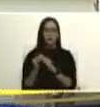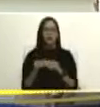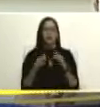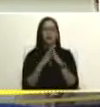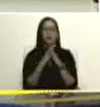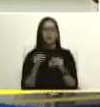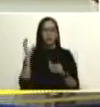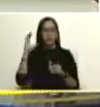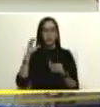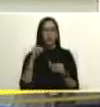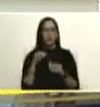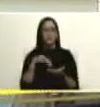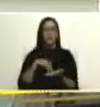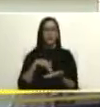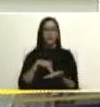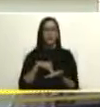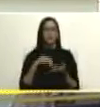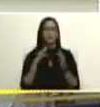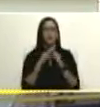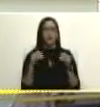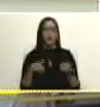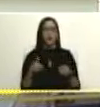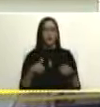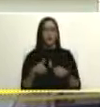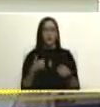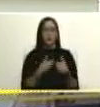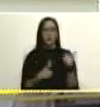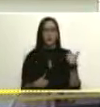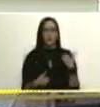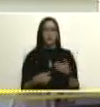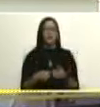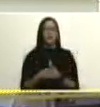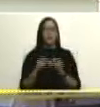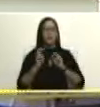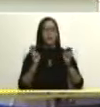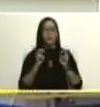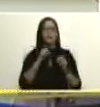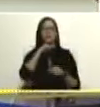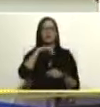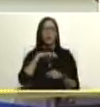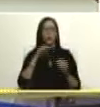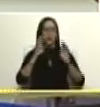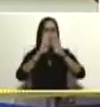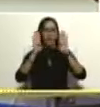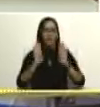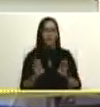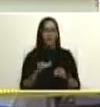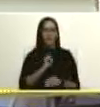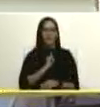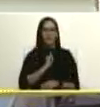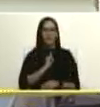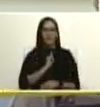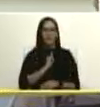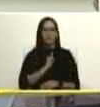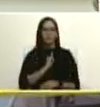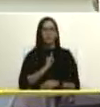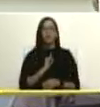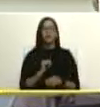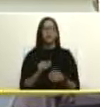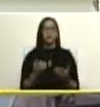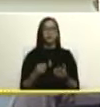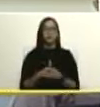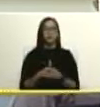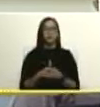el estado Miranda. Todo el esfuerzo, presidente, en materia de historia, de geografía, de identidad, son como las áreas prioritarias que